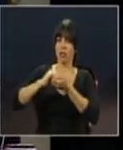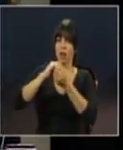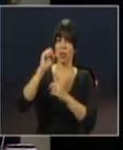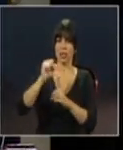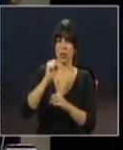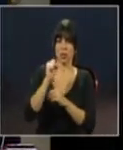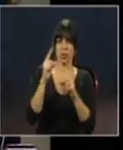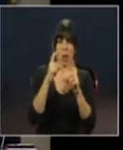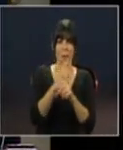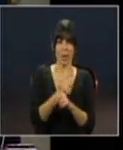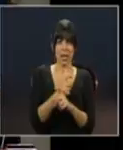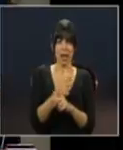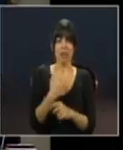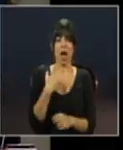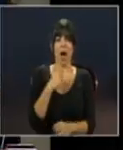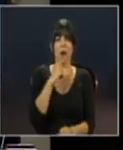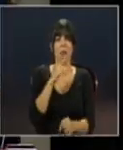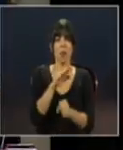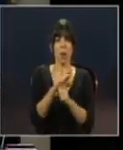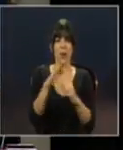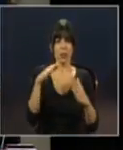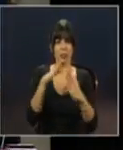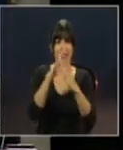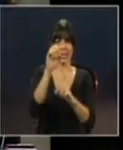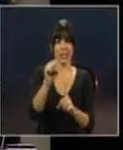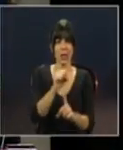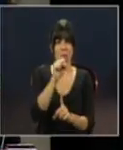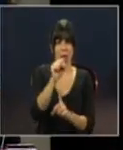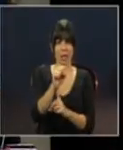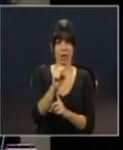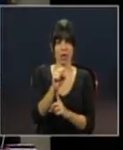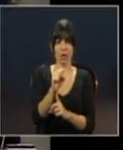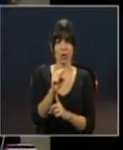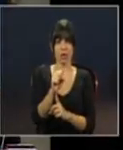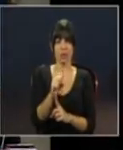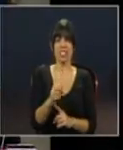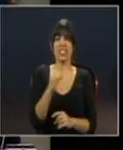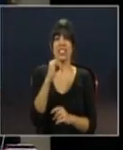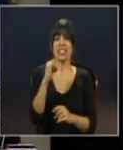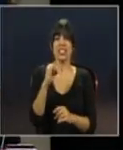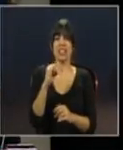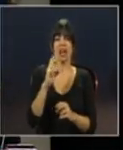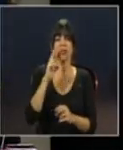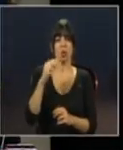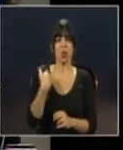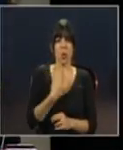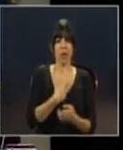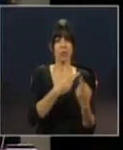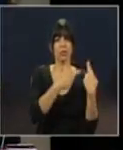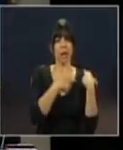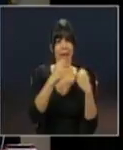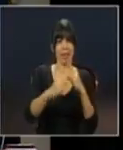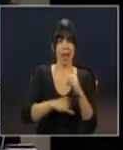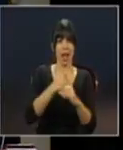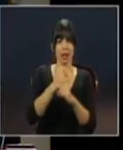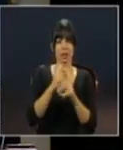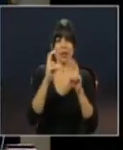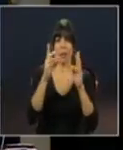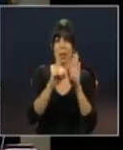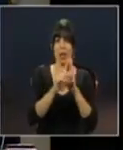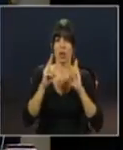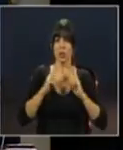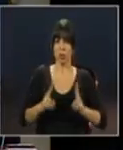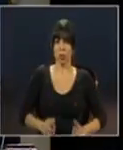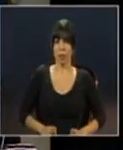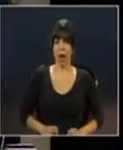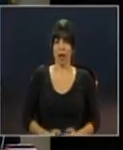críticos, nos comprometimos a enfrentar esta situación sin menoscabo de nuestras obligaciones internacionales en materia de derechos